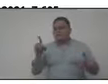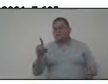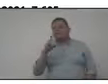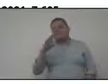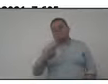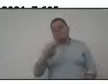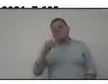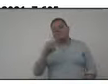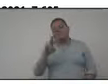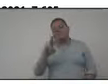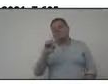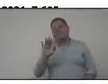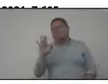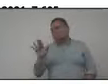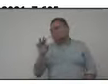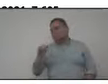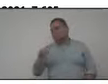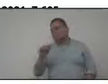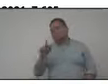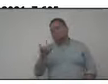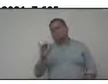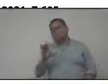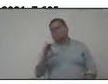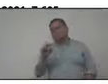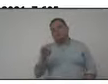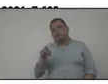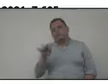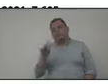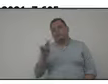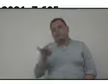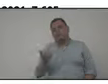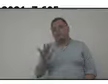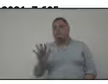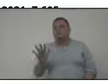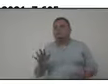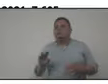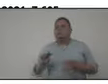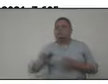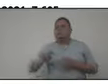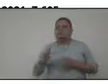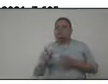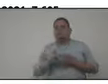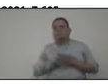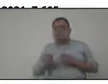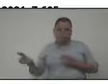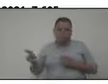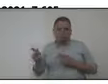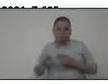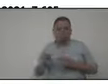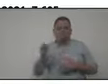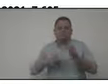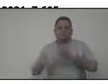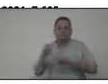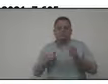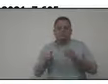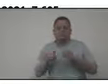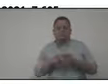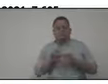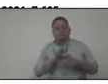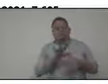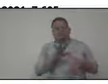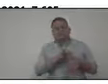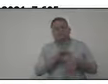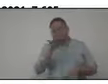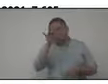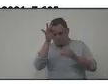la doctora María Constanza Vega, que va a crecer a un tercer nivel. Vemos una clínica Casanare como está creciendo. En